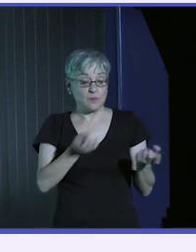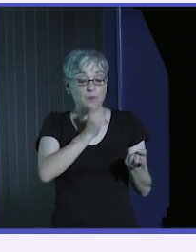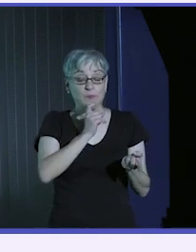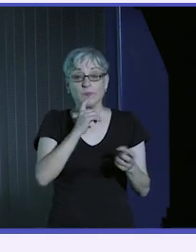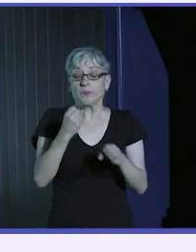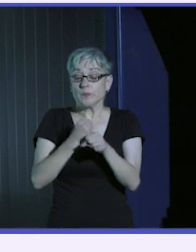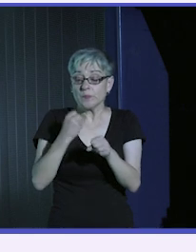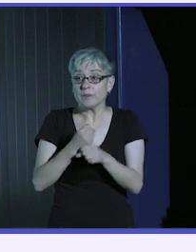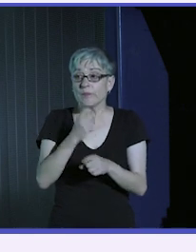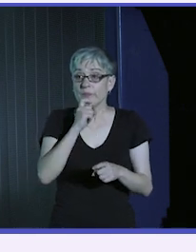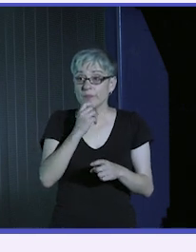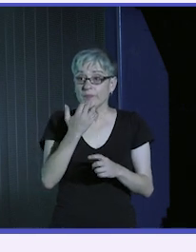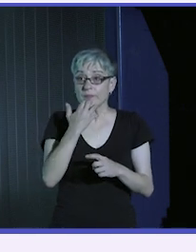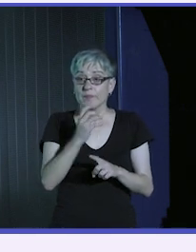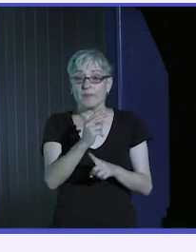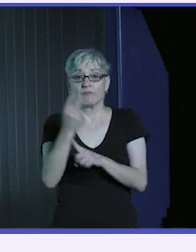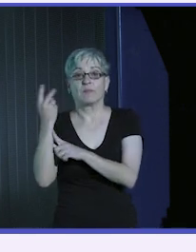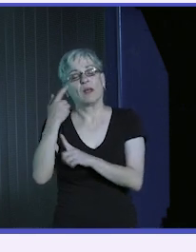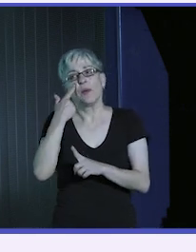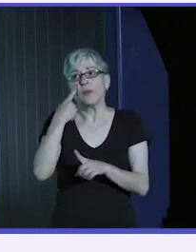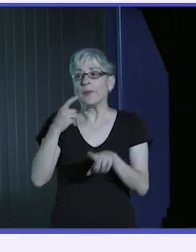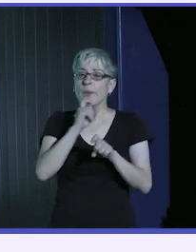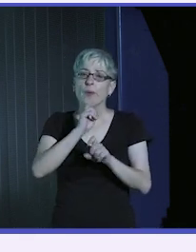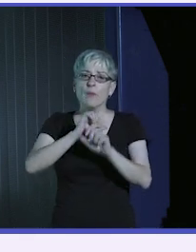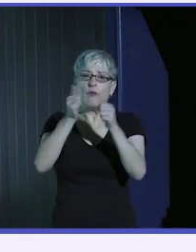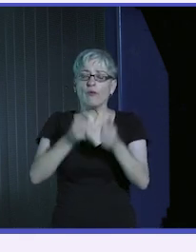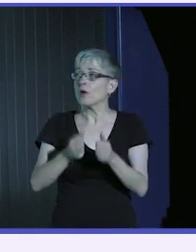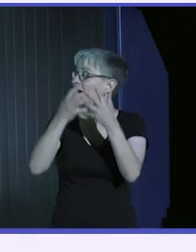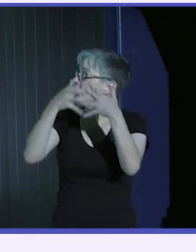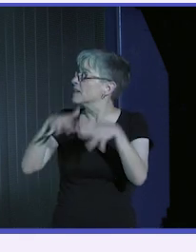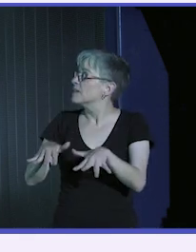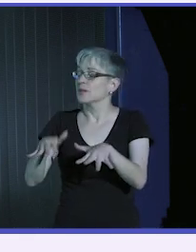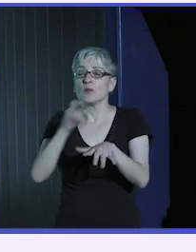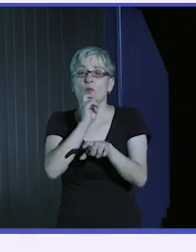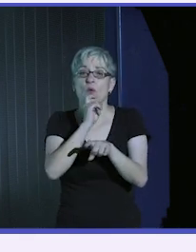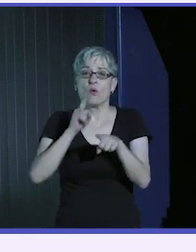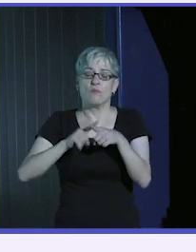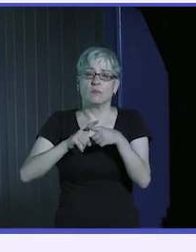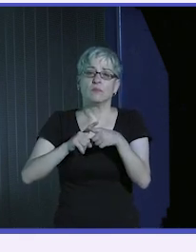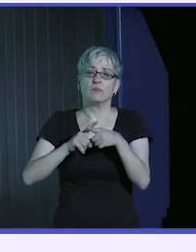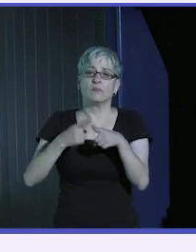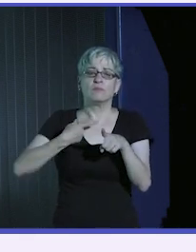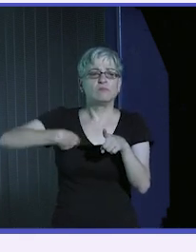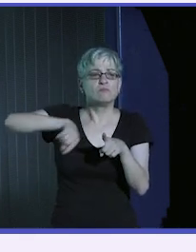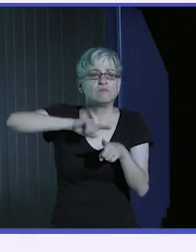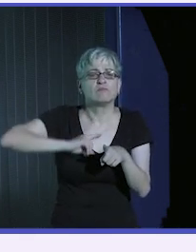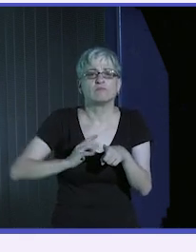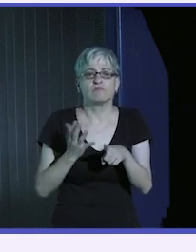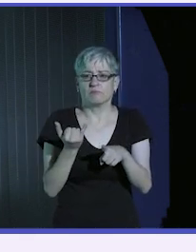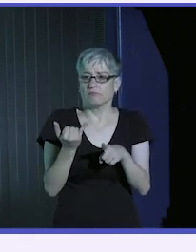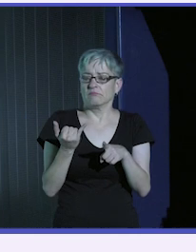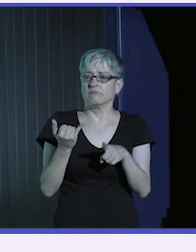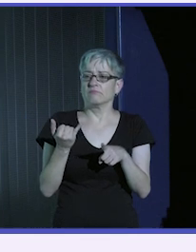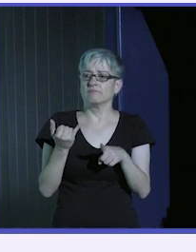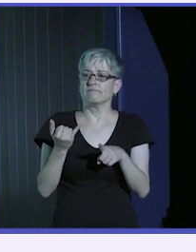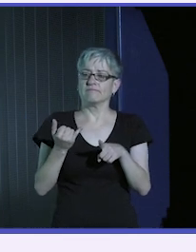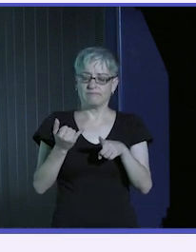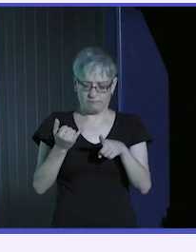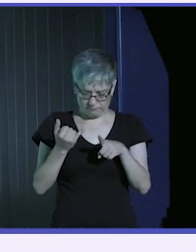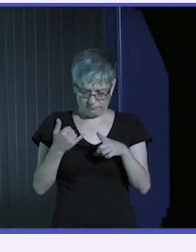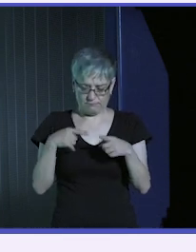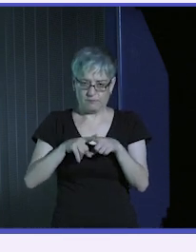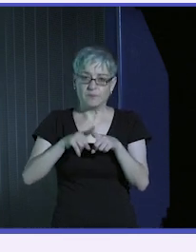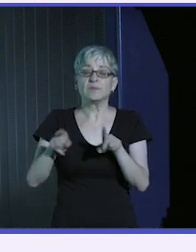con cuántica, os hemos dejado aquí una arquitectura para que veáis que forma parte de las arquitecturas de los servicios que tenemos ahora en Azure. Como en